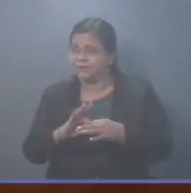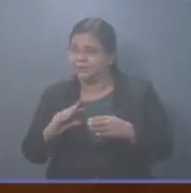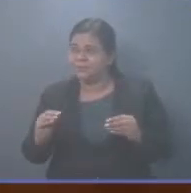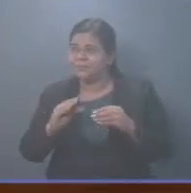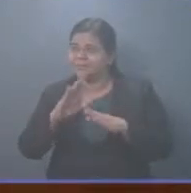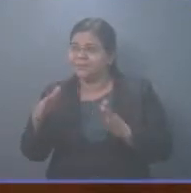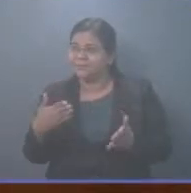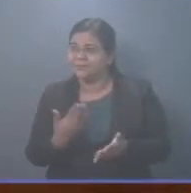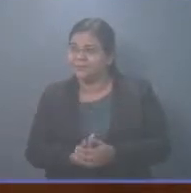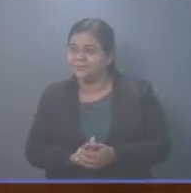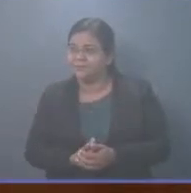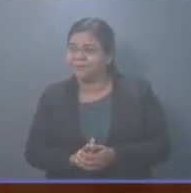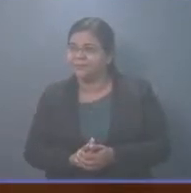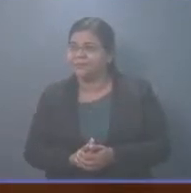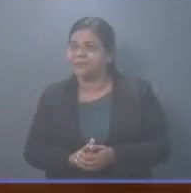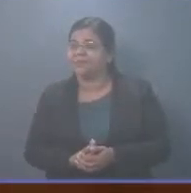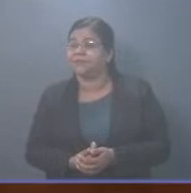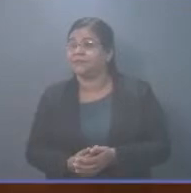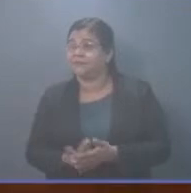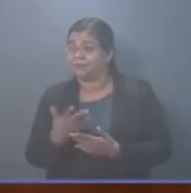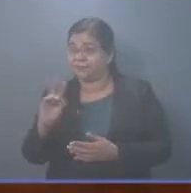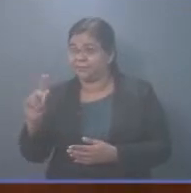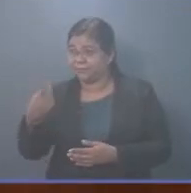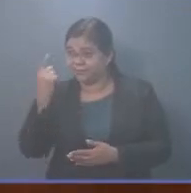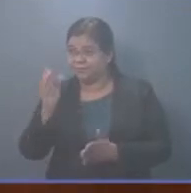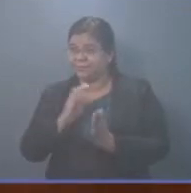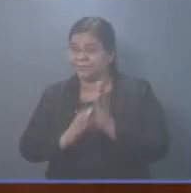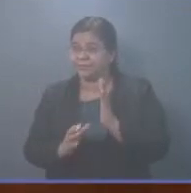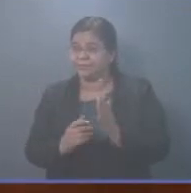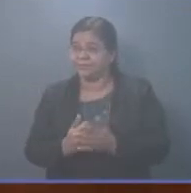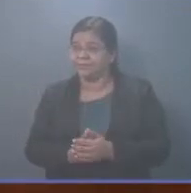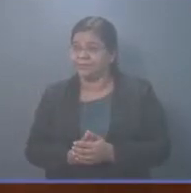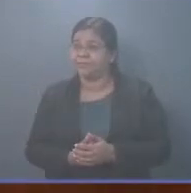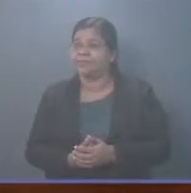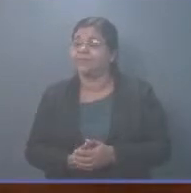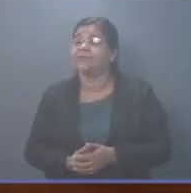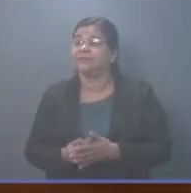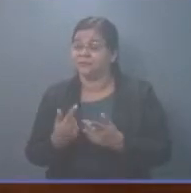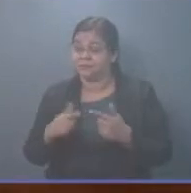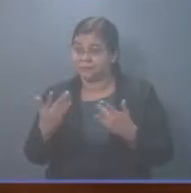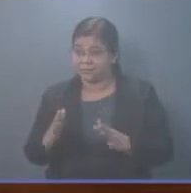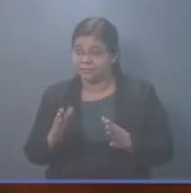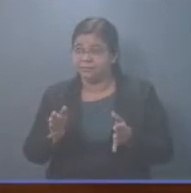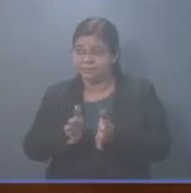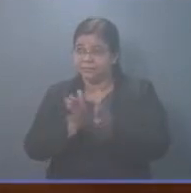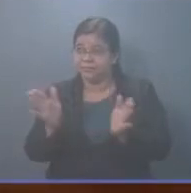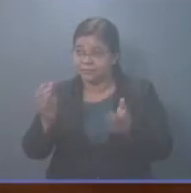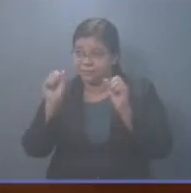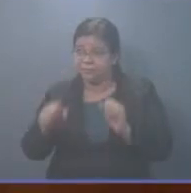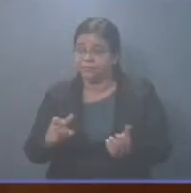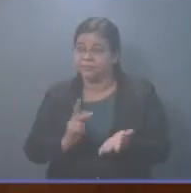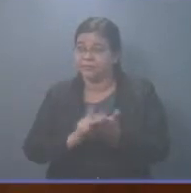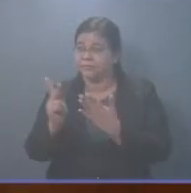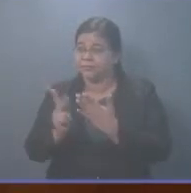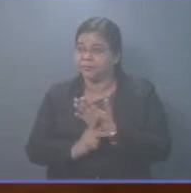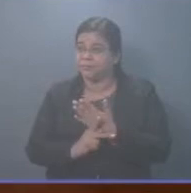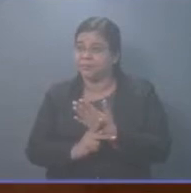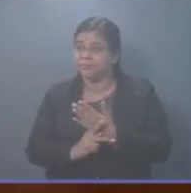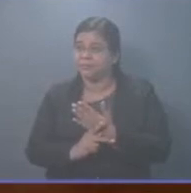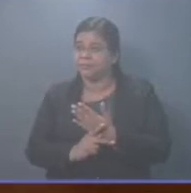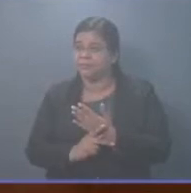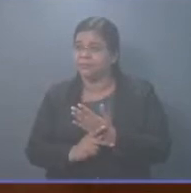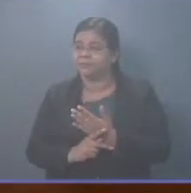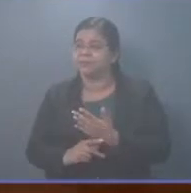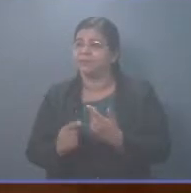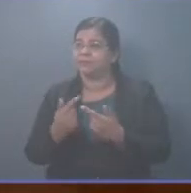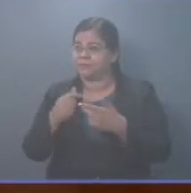favorables. Y en el primer inciso sí se establece las instituciones públicas que brindan servicios Tienes deberán razón. impulsar programas de acceso. Tienes razón.